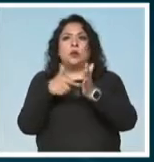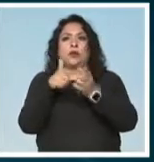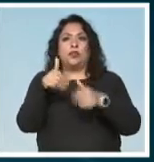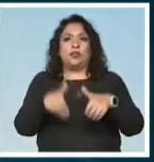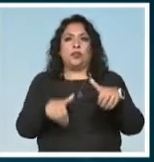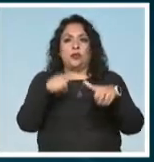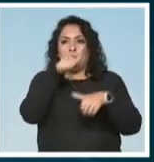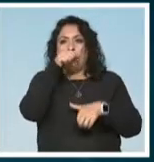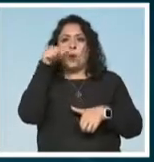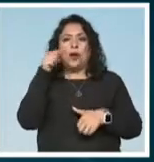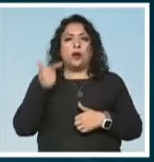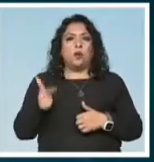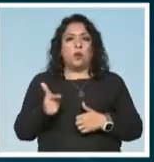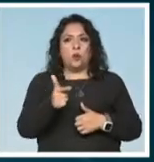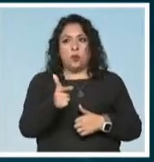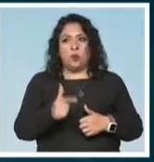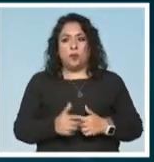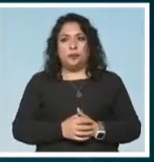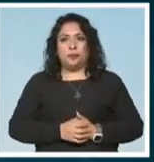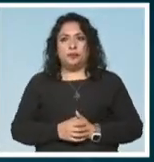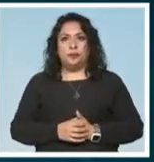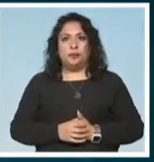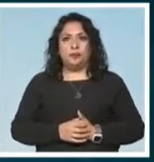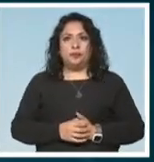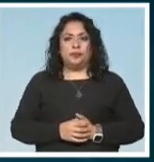Juárez de Guanajuato.